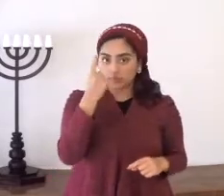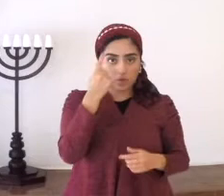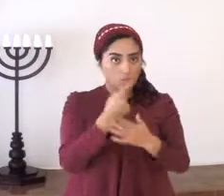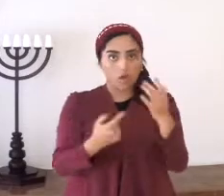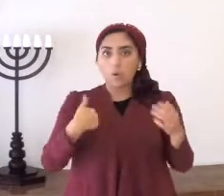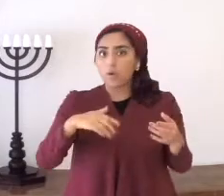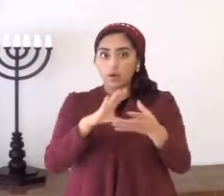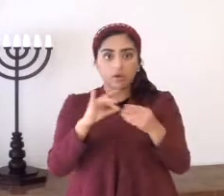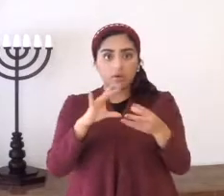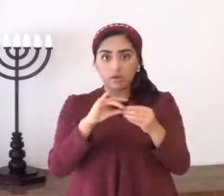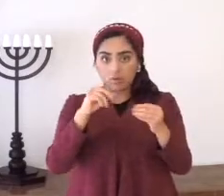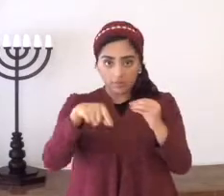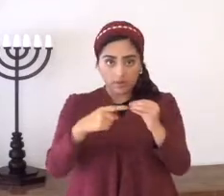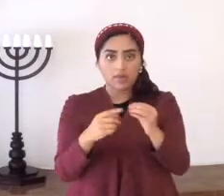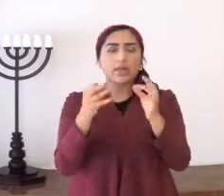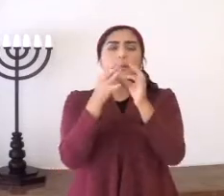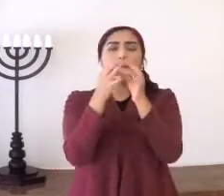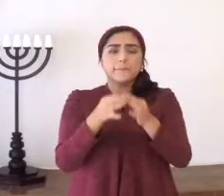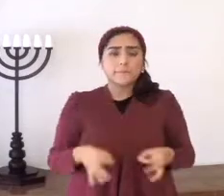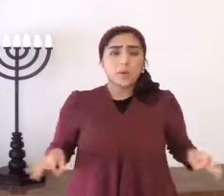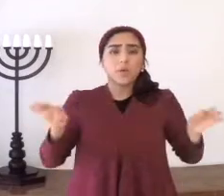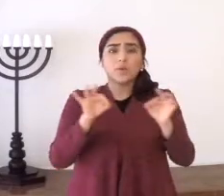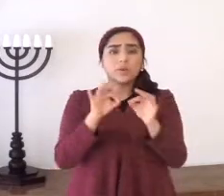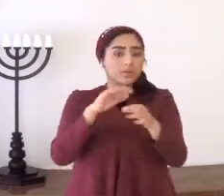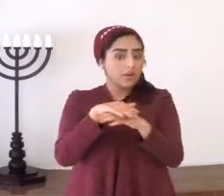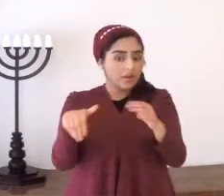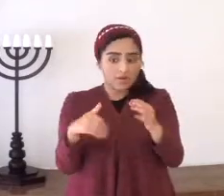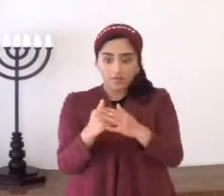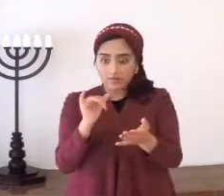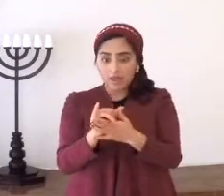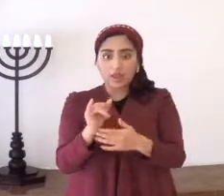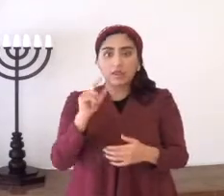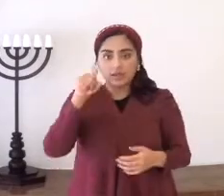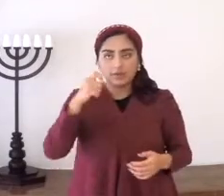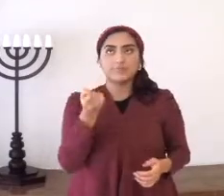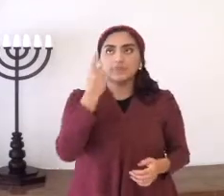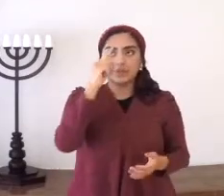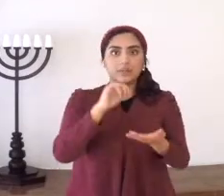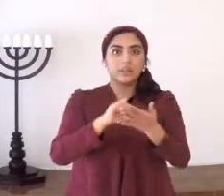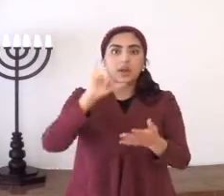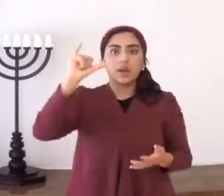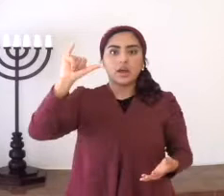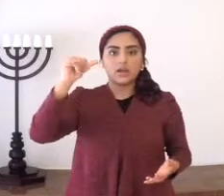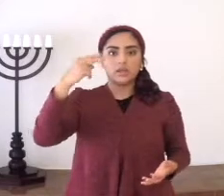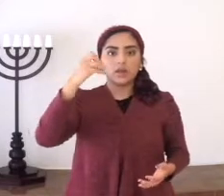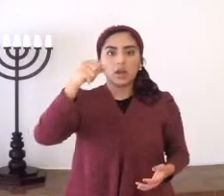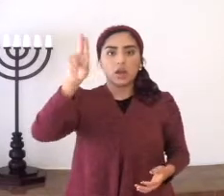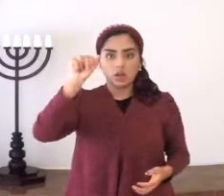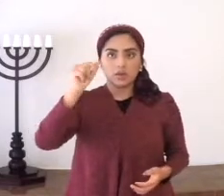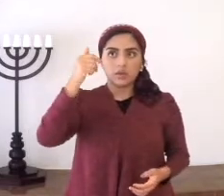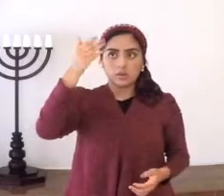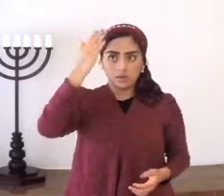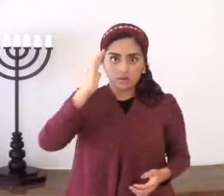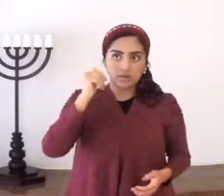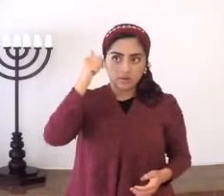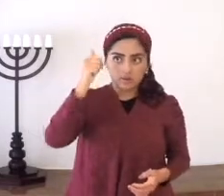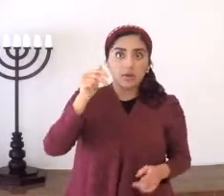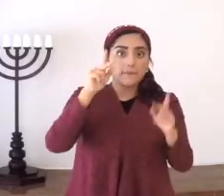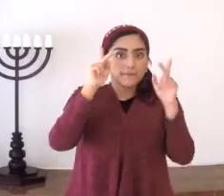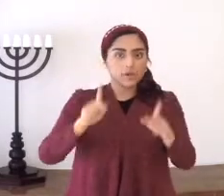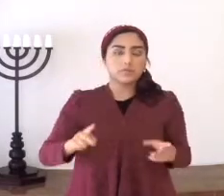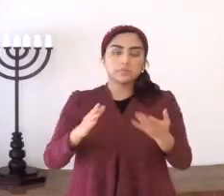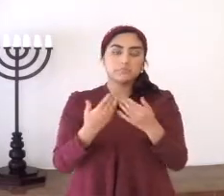cuando uno no entiende de lo que estamos hablando, la importancia que es todo esto de defender que Yahshua es